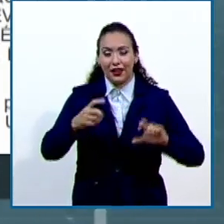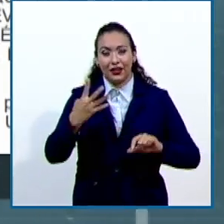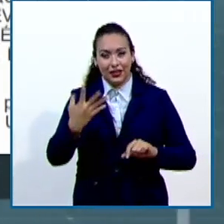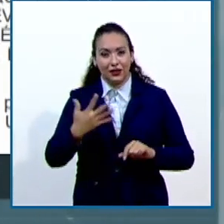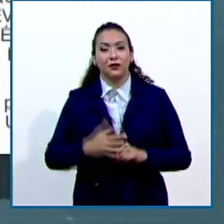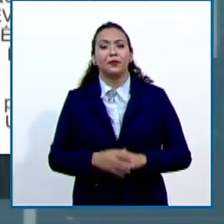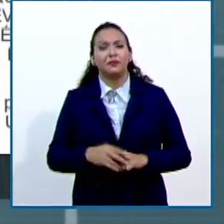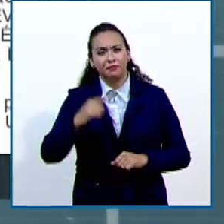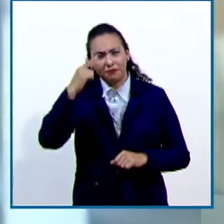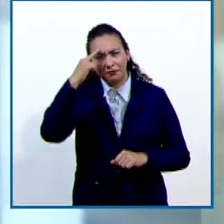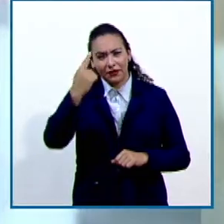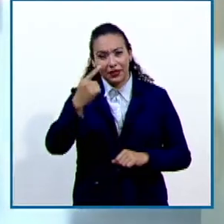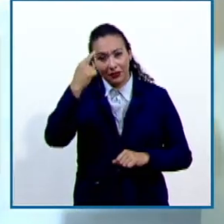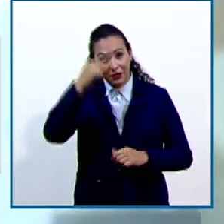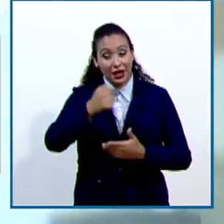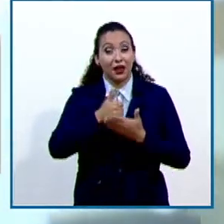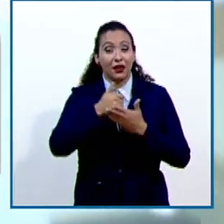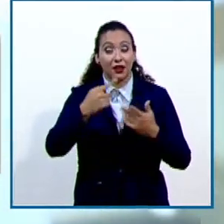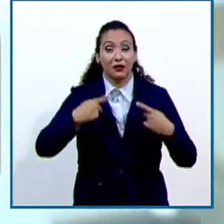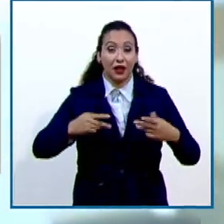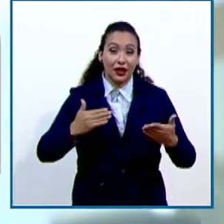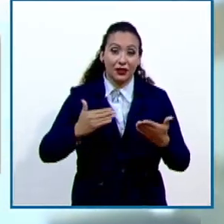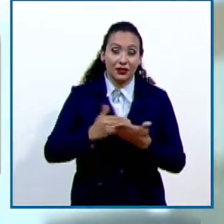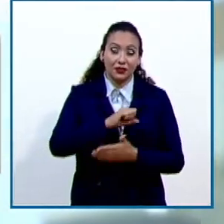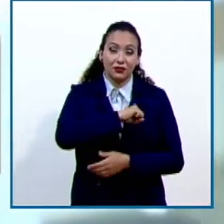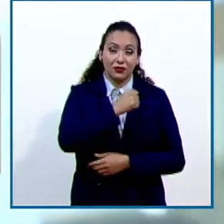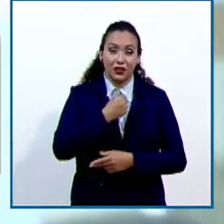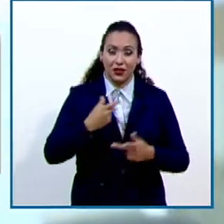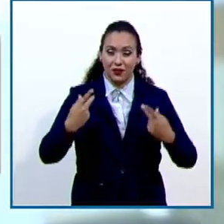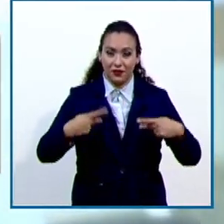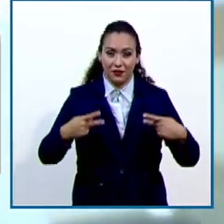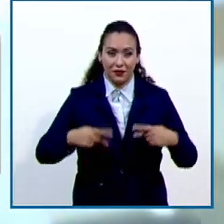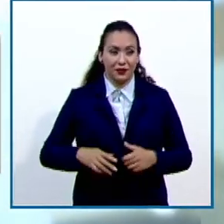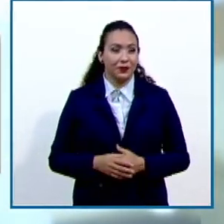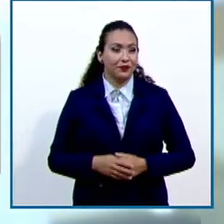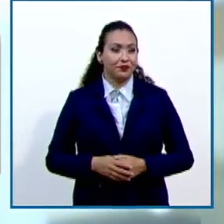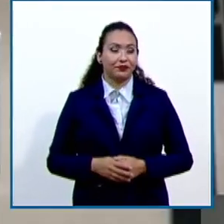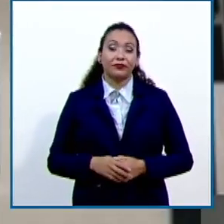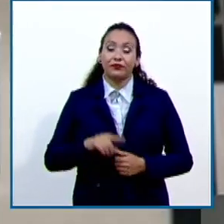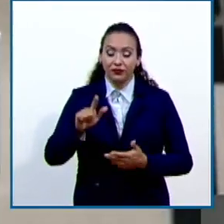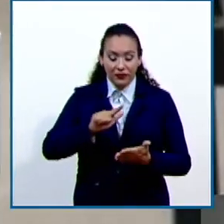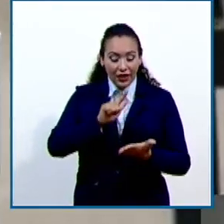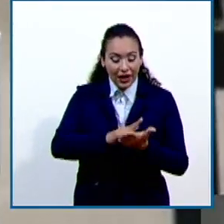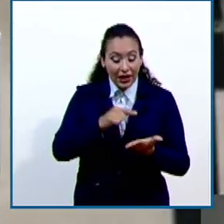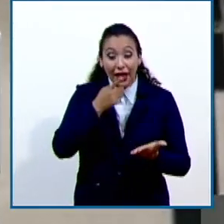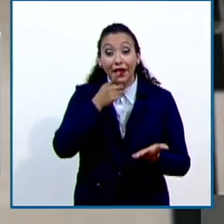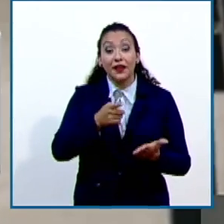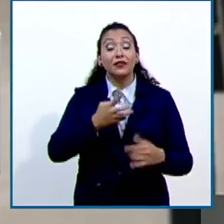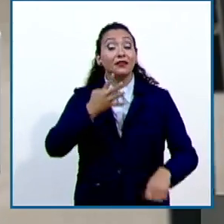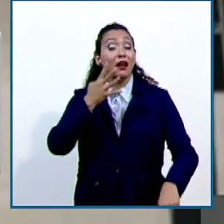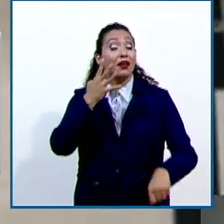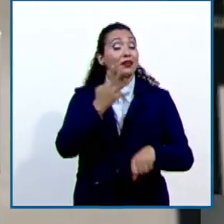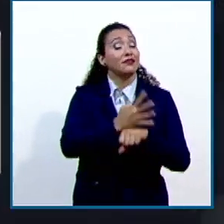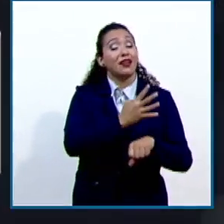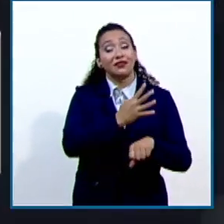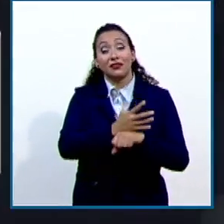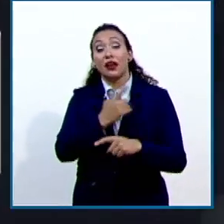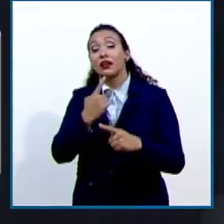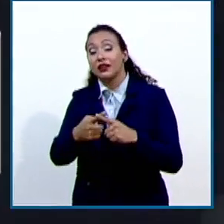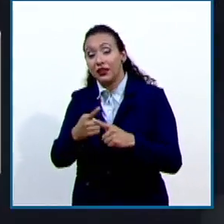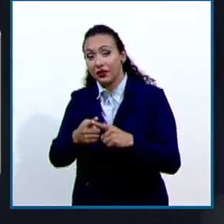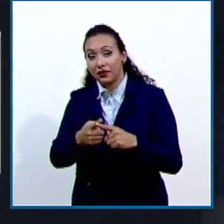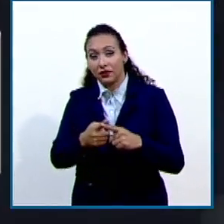para garantizar el derecho de protección a la salud de las personas. Precisa que la ley sancionará toda actividad relacionada